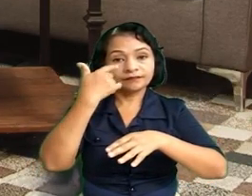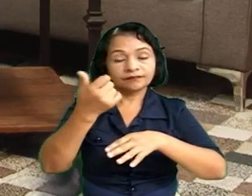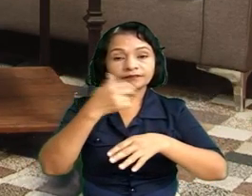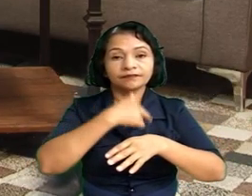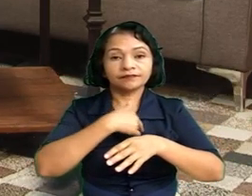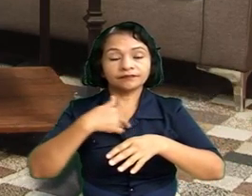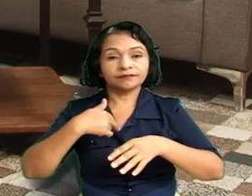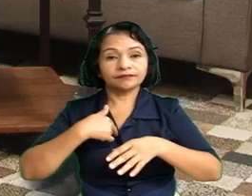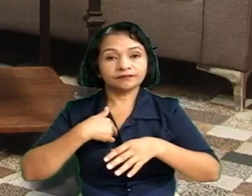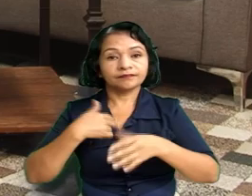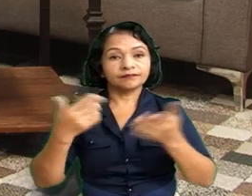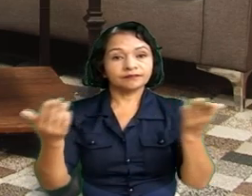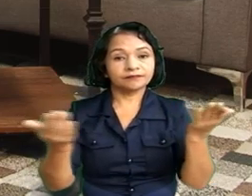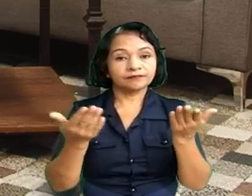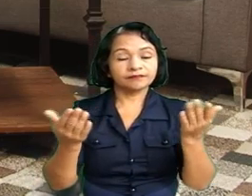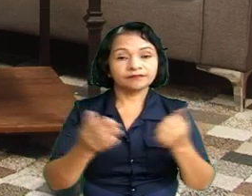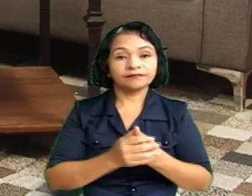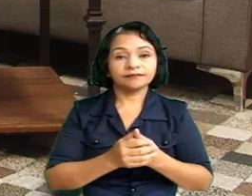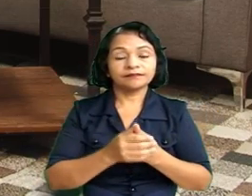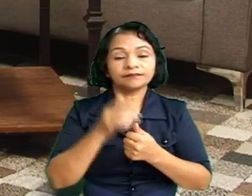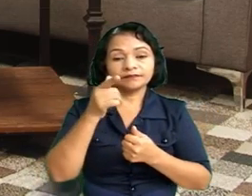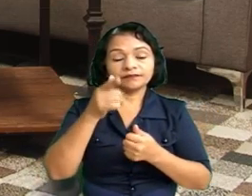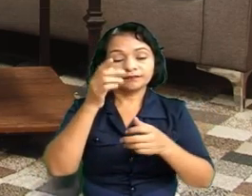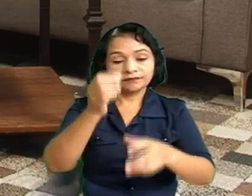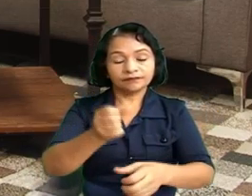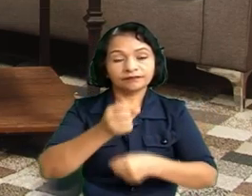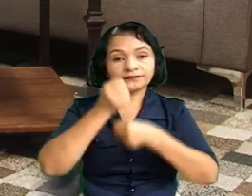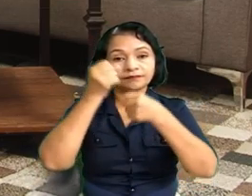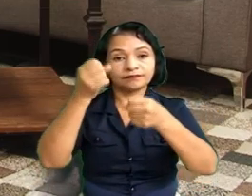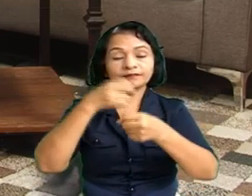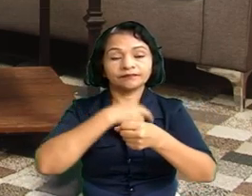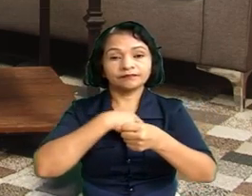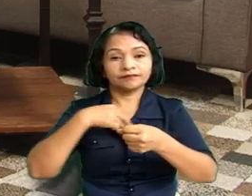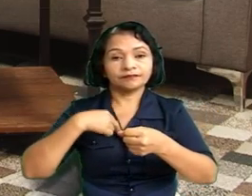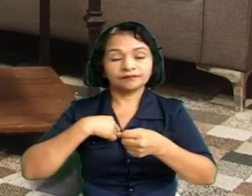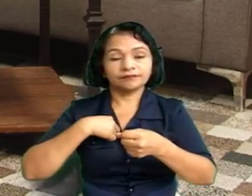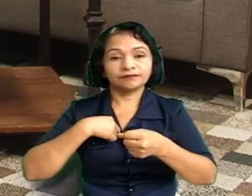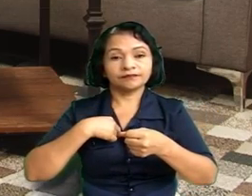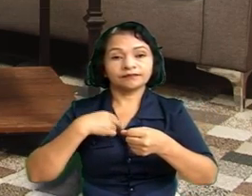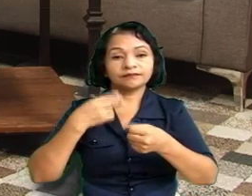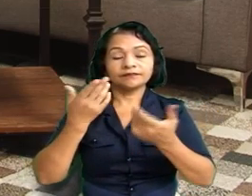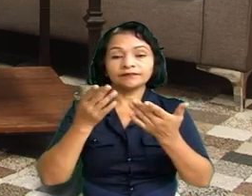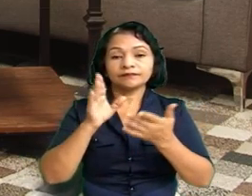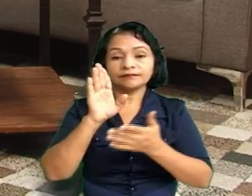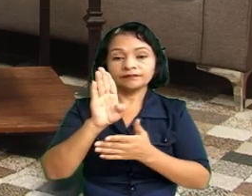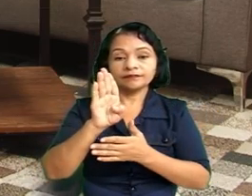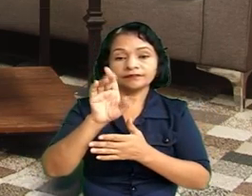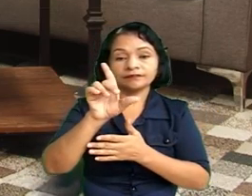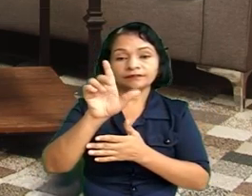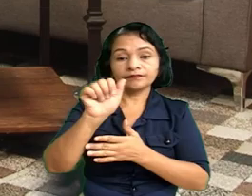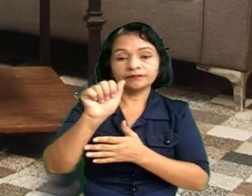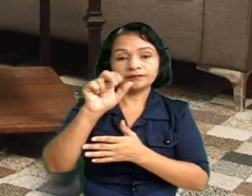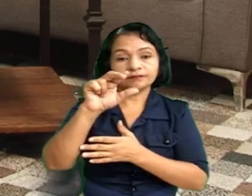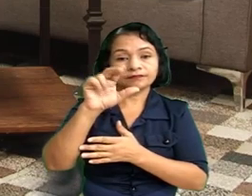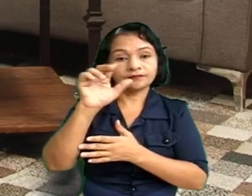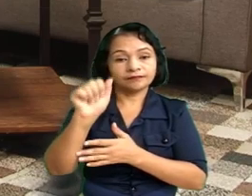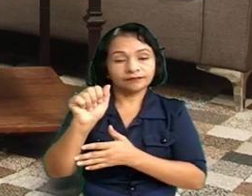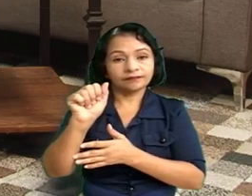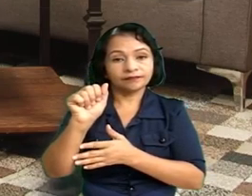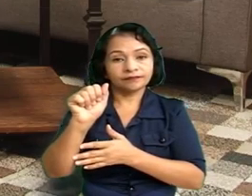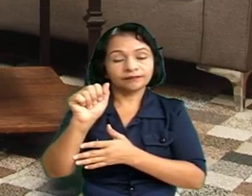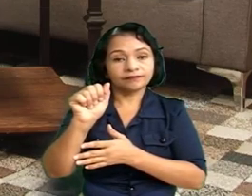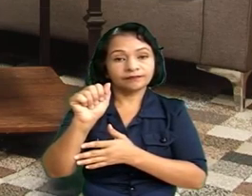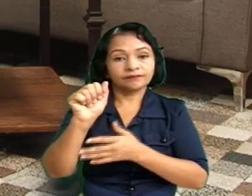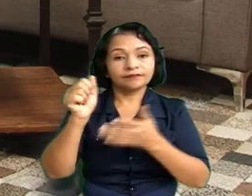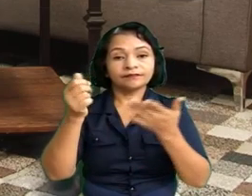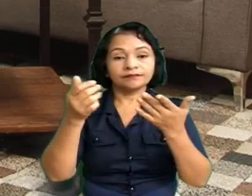y ese rescate que se hace a partir de la identidad de Blanca Arao y su peso por sí misma dentro de